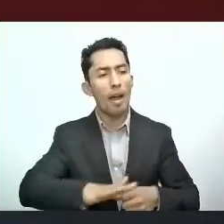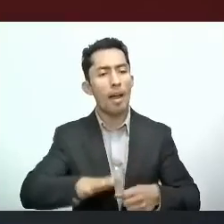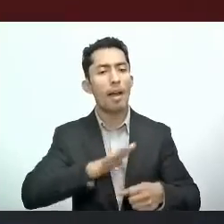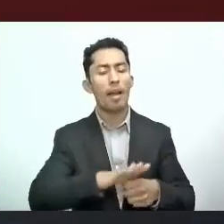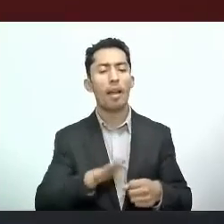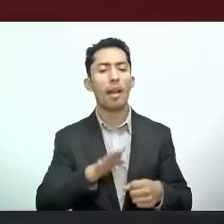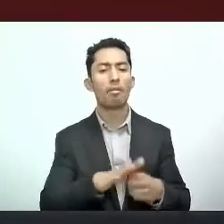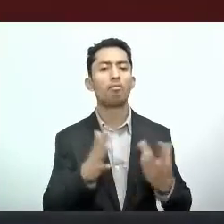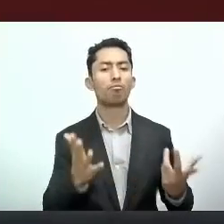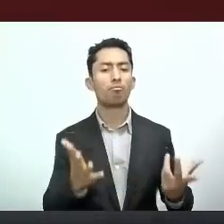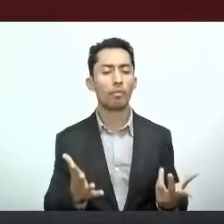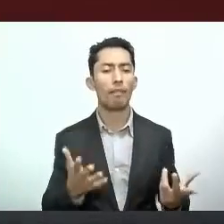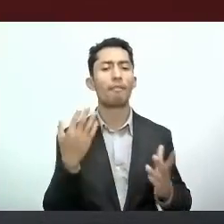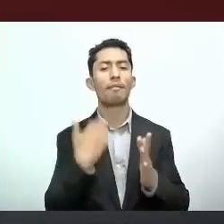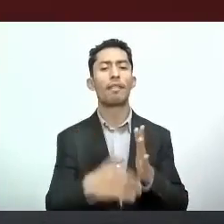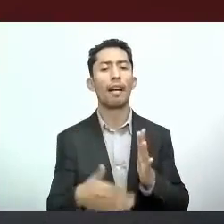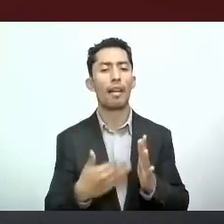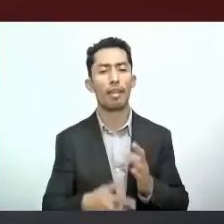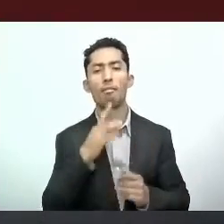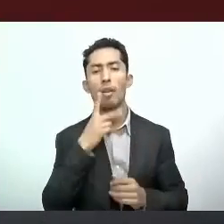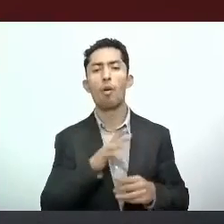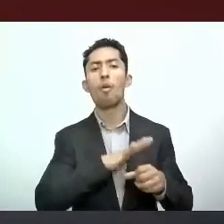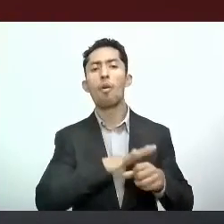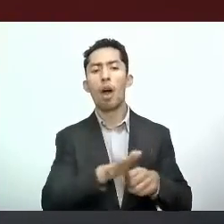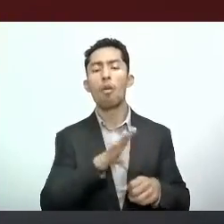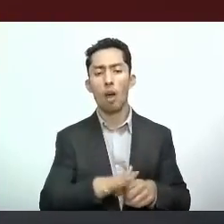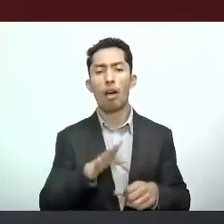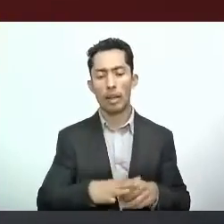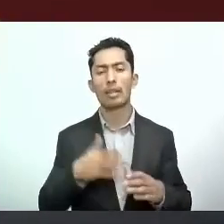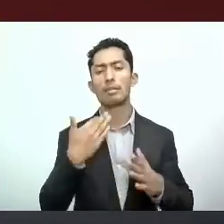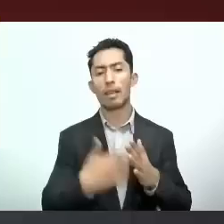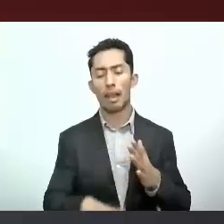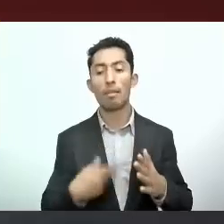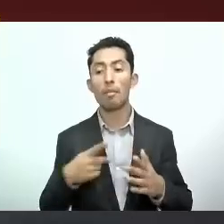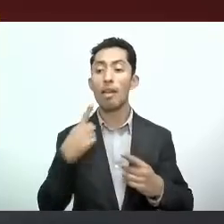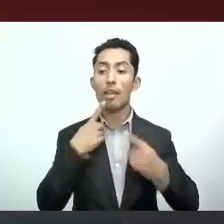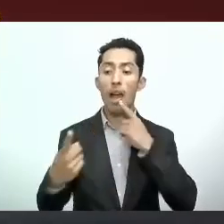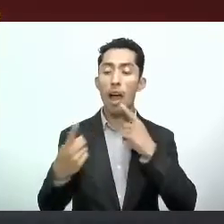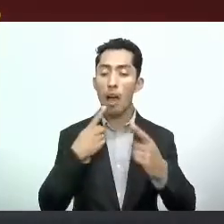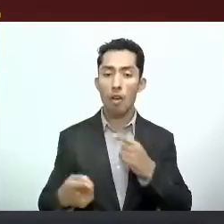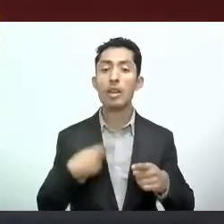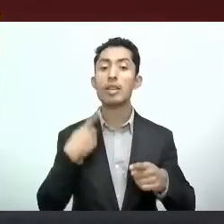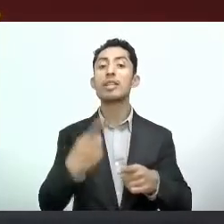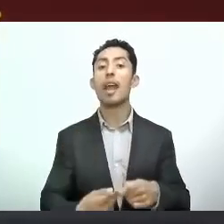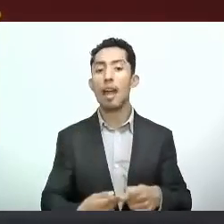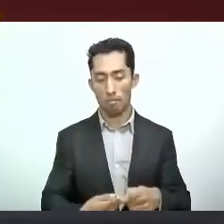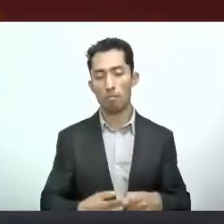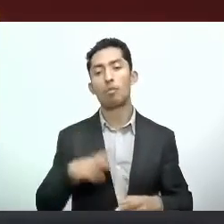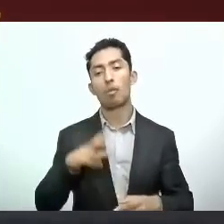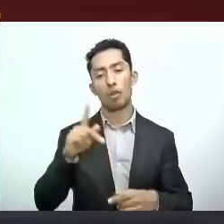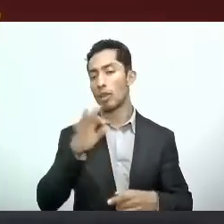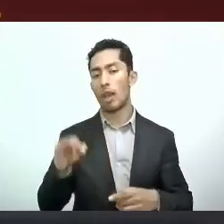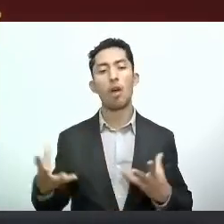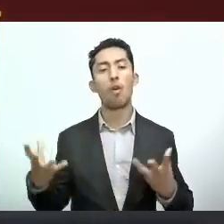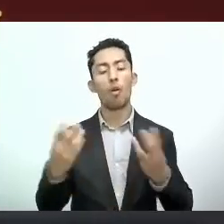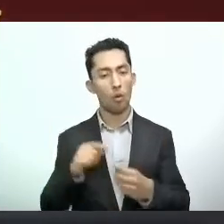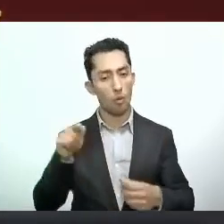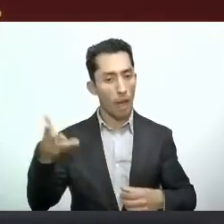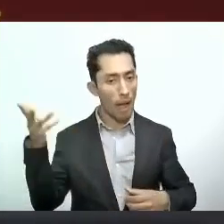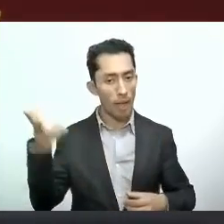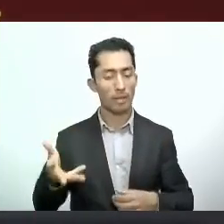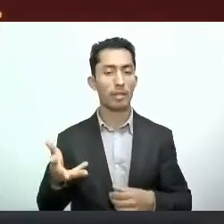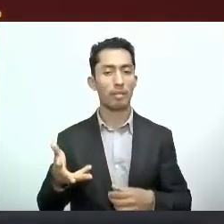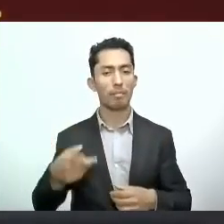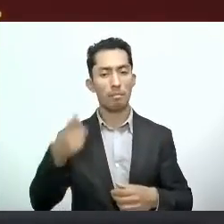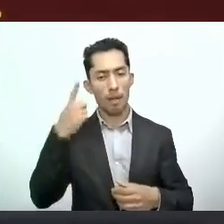hace falta mejorar. O sea, pero me parece que ese diálogo lo tiene que tener per se el Poder Judicial y para tener un diagnóstico